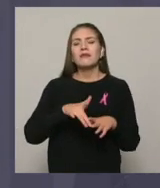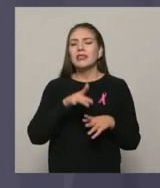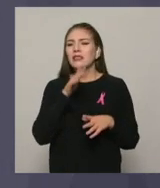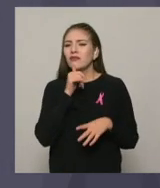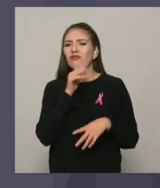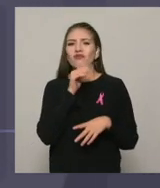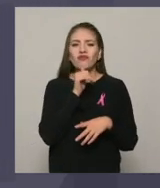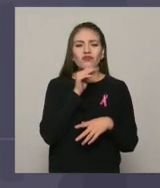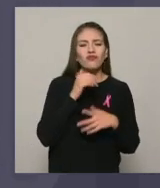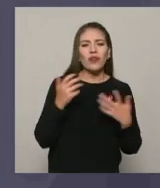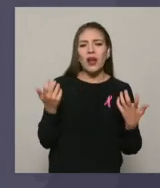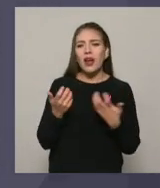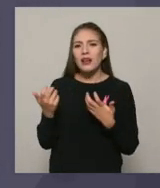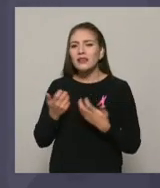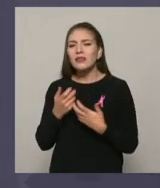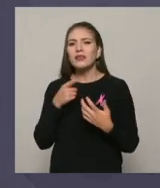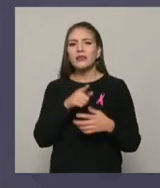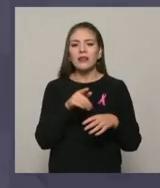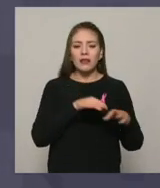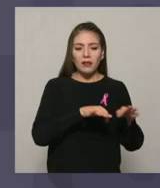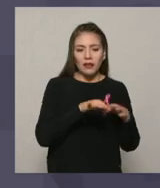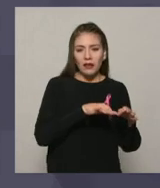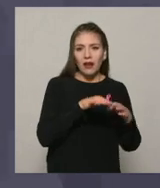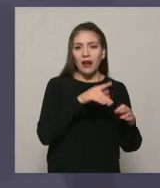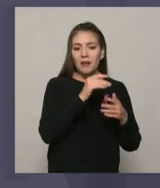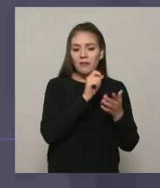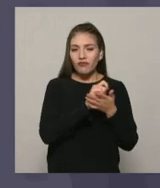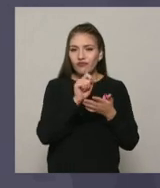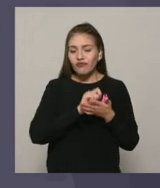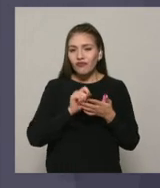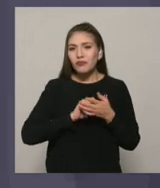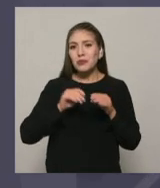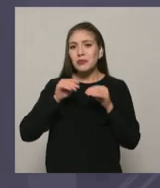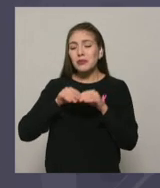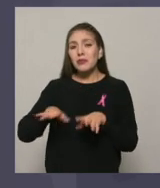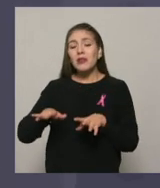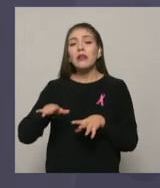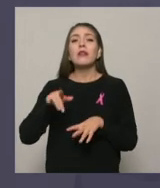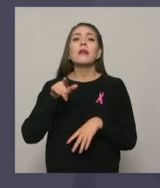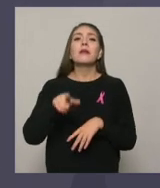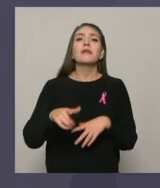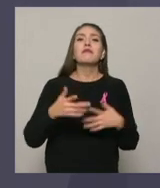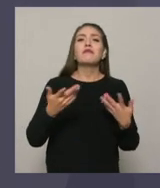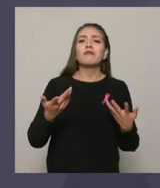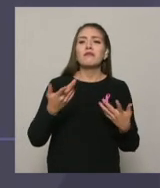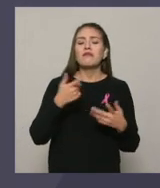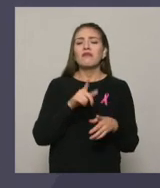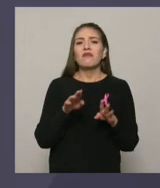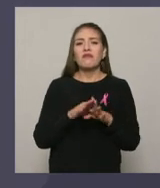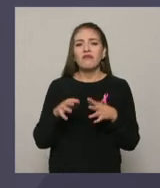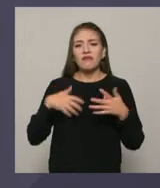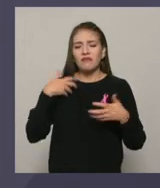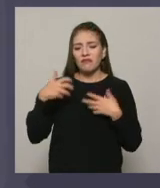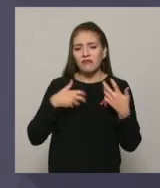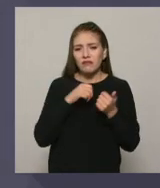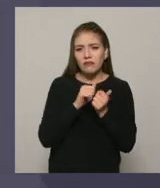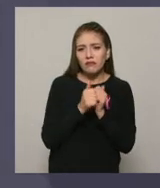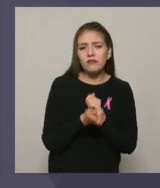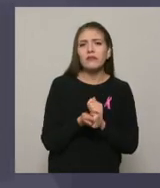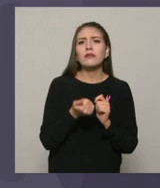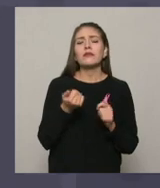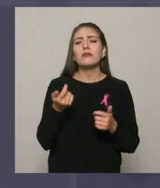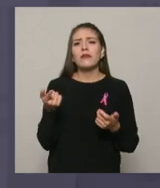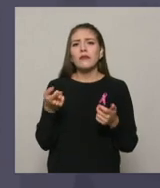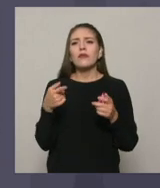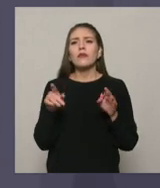frustración al no poder ver publicados sus trabajos debido a que, como dice Antimio, primero se tienen que pelear con los jefes para que se comprenda la importancia